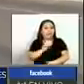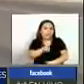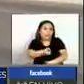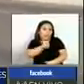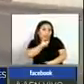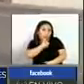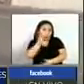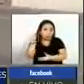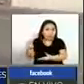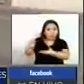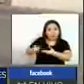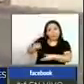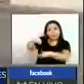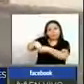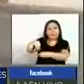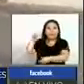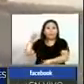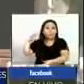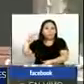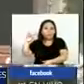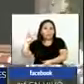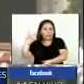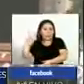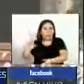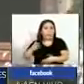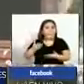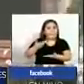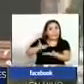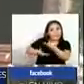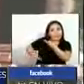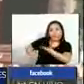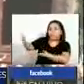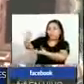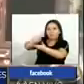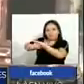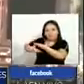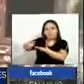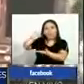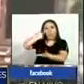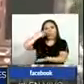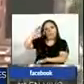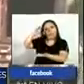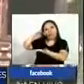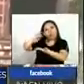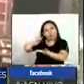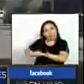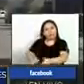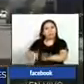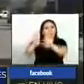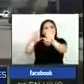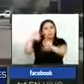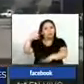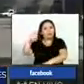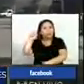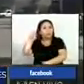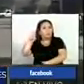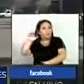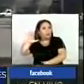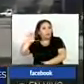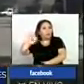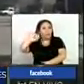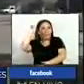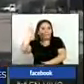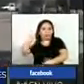información del Banco Central de Reserva, las ventas al exterior muestran una reducción del 60.5% con